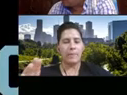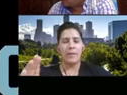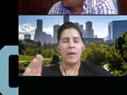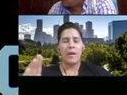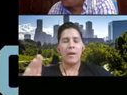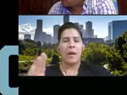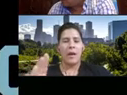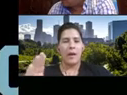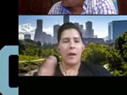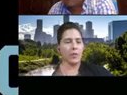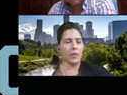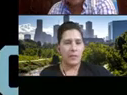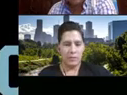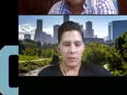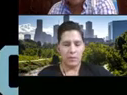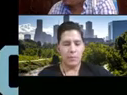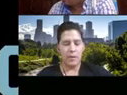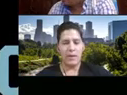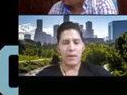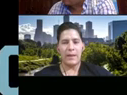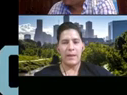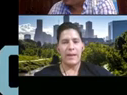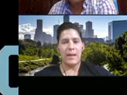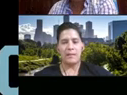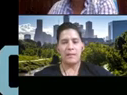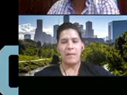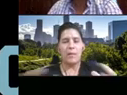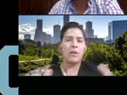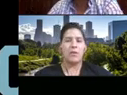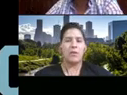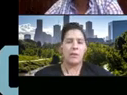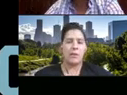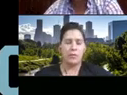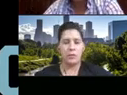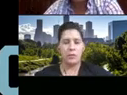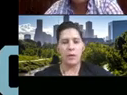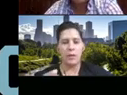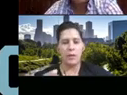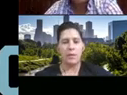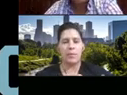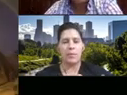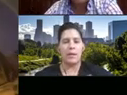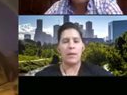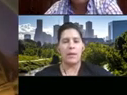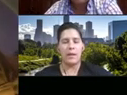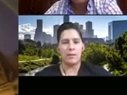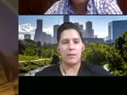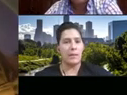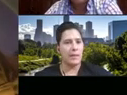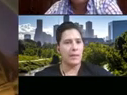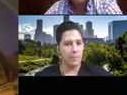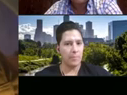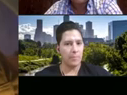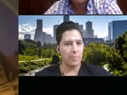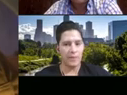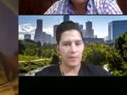a muchas atracciones. Vamos a poder ver galerías de cómo han ido evolucionando los trajes de los astronautas. Vamos a poder tener acceso al Independence Plaza, que